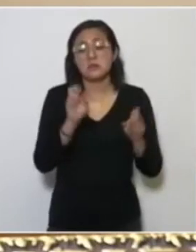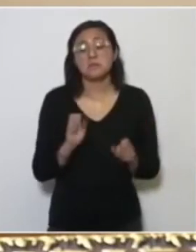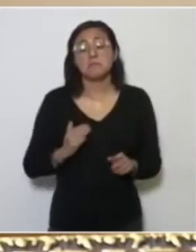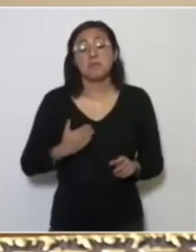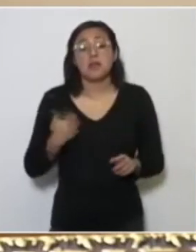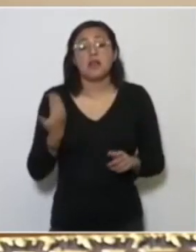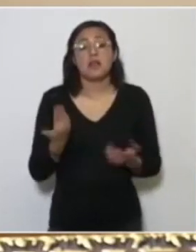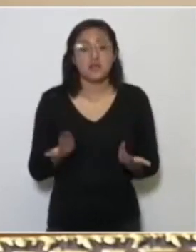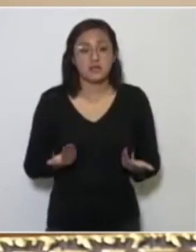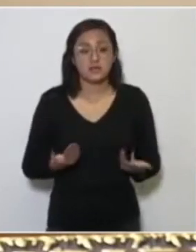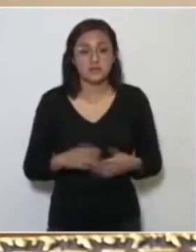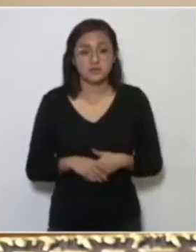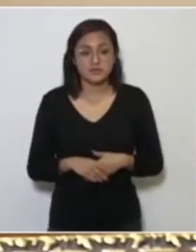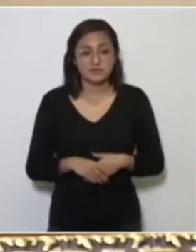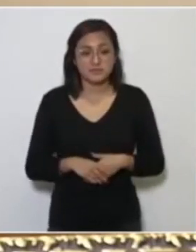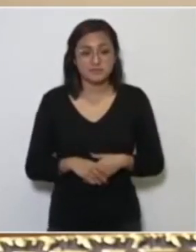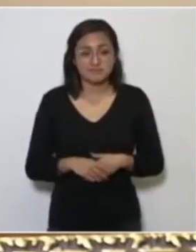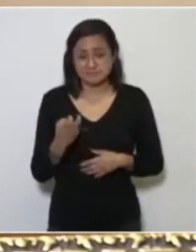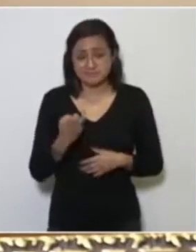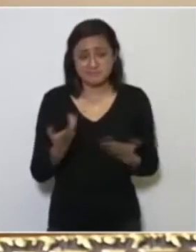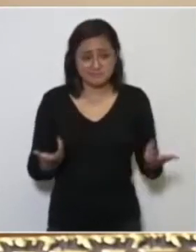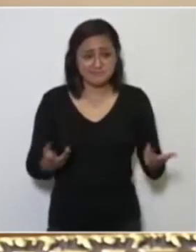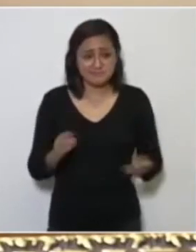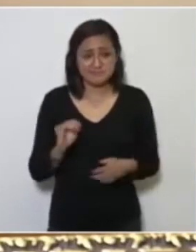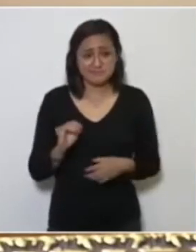¿Sí? A ver, no.